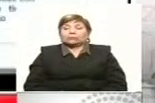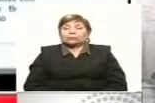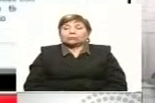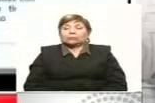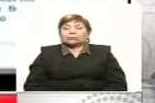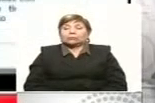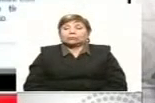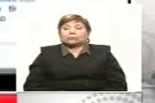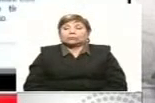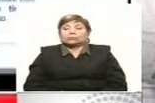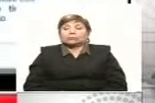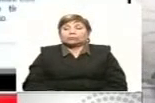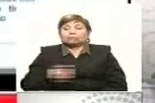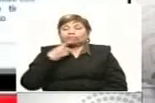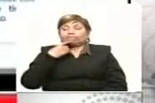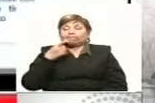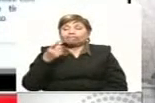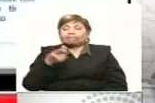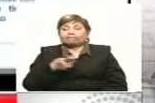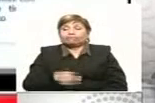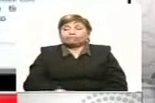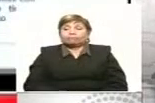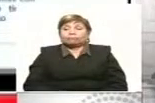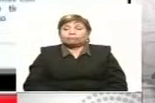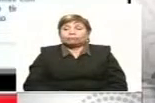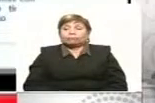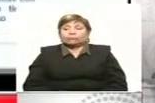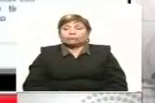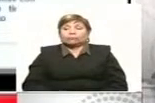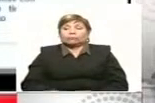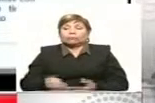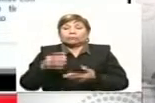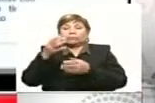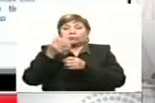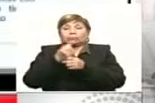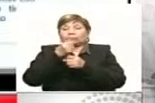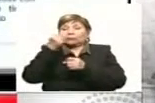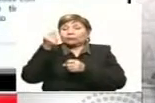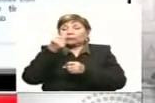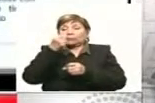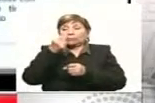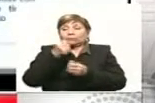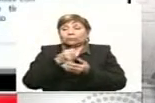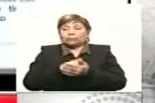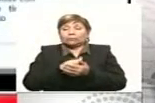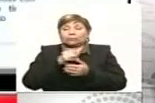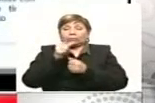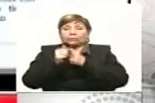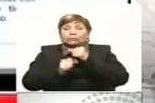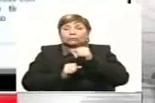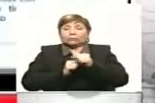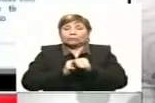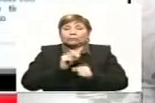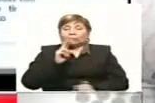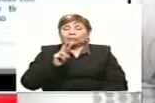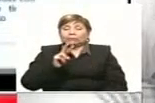Bueno, estos son los resultados alcanzados en el año